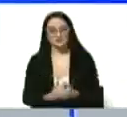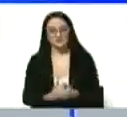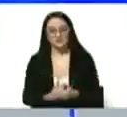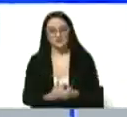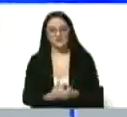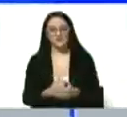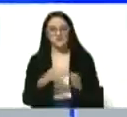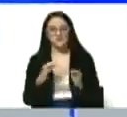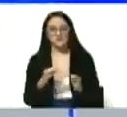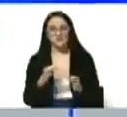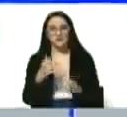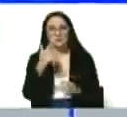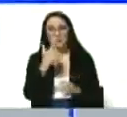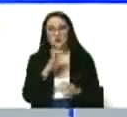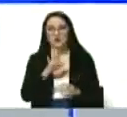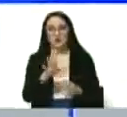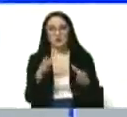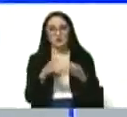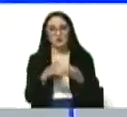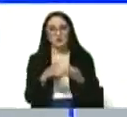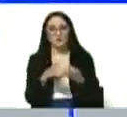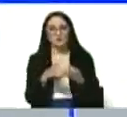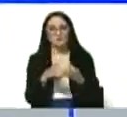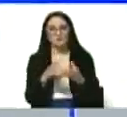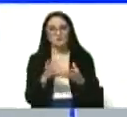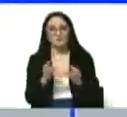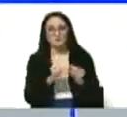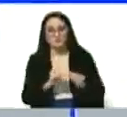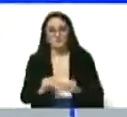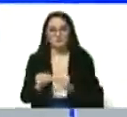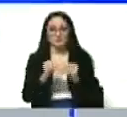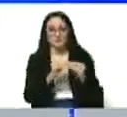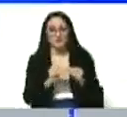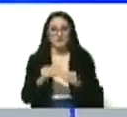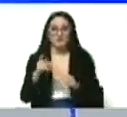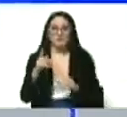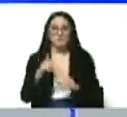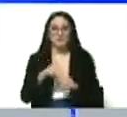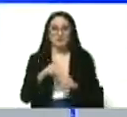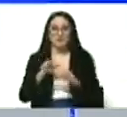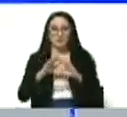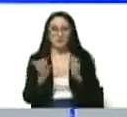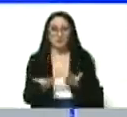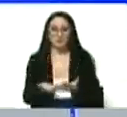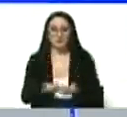relanzar el papel protagónico de la organización en la recuperación del mercado petrolero mundial,